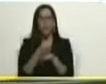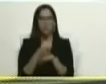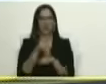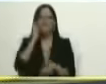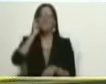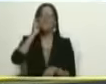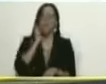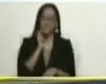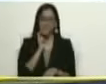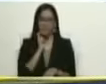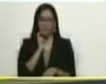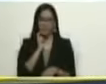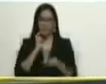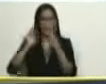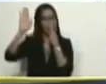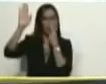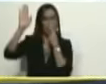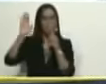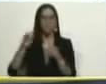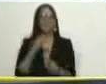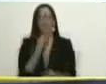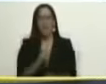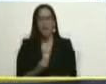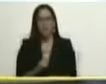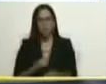fascista, neonazi de Israel.